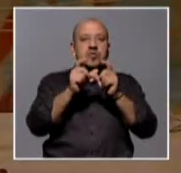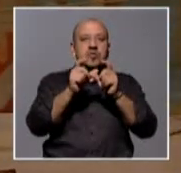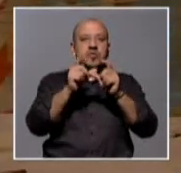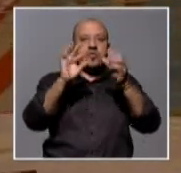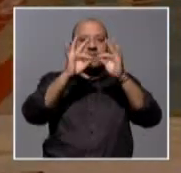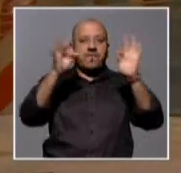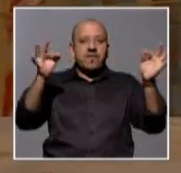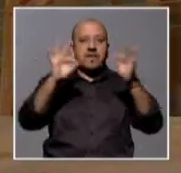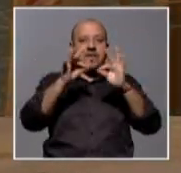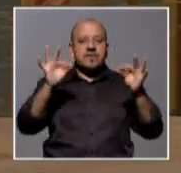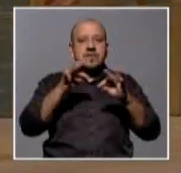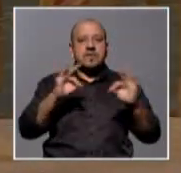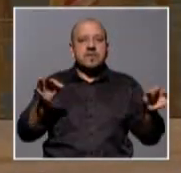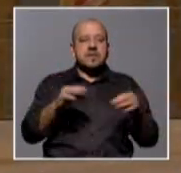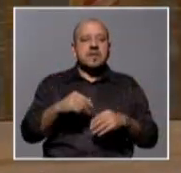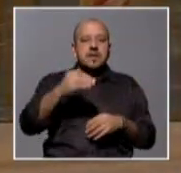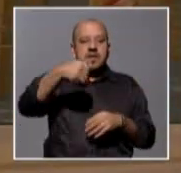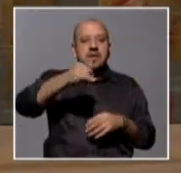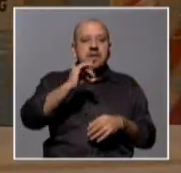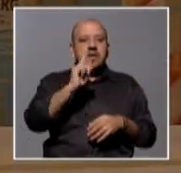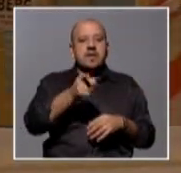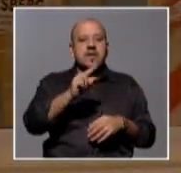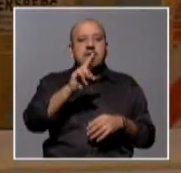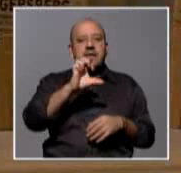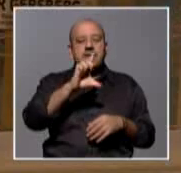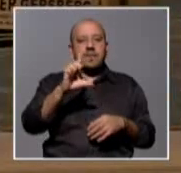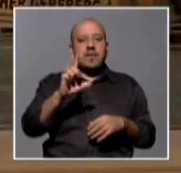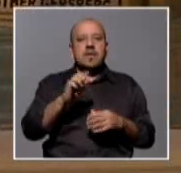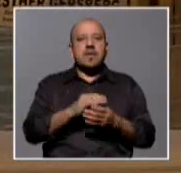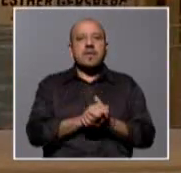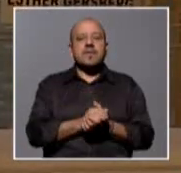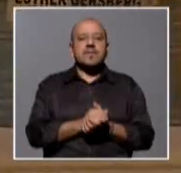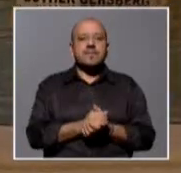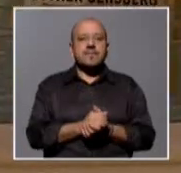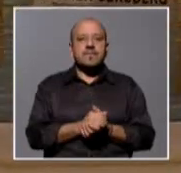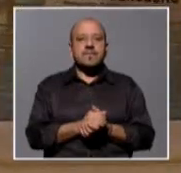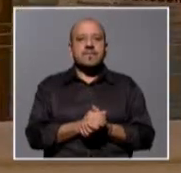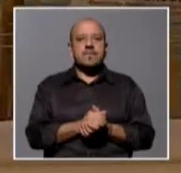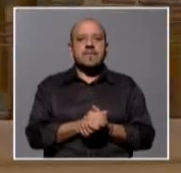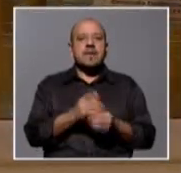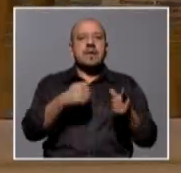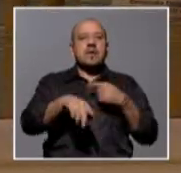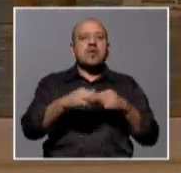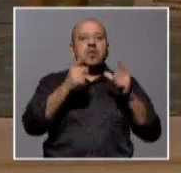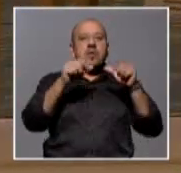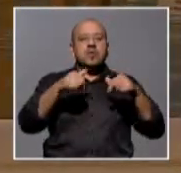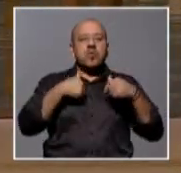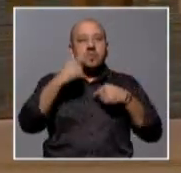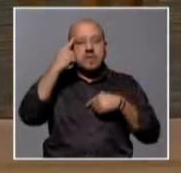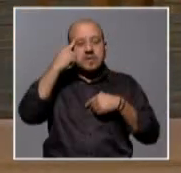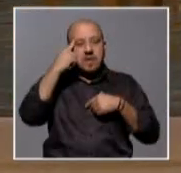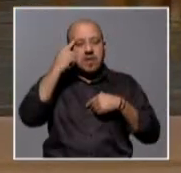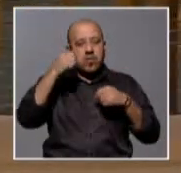parece compartimos y nos quedamos unos instantes con imágenes y sonido ambiente hasta que vos lo dispongas. Los versos que me venían hoy a la